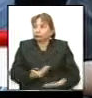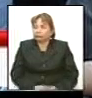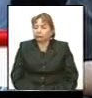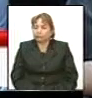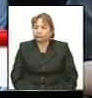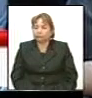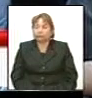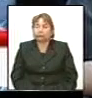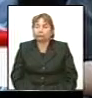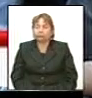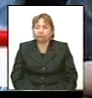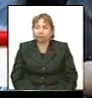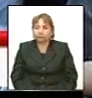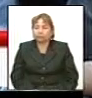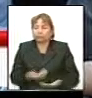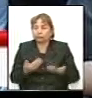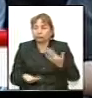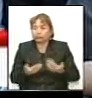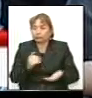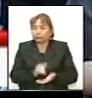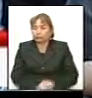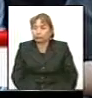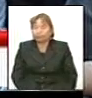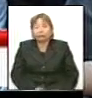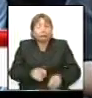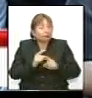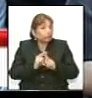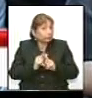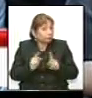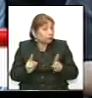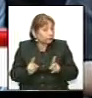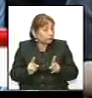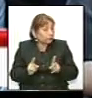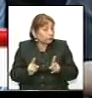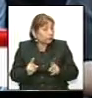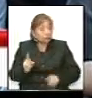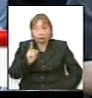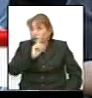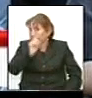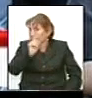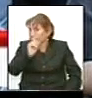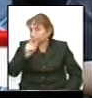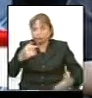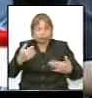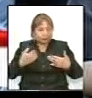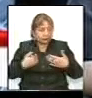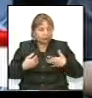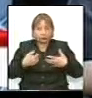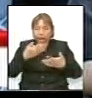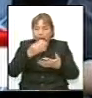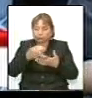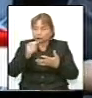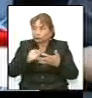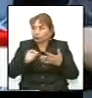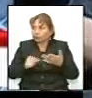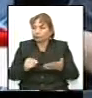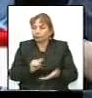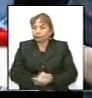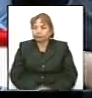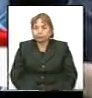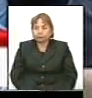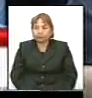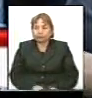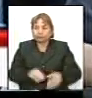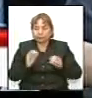300 mil que están por ahí dispersos pero que éste no se tiene los datos fehacientes de digamos de su